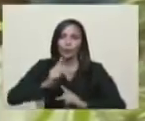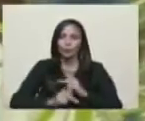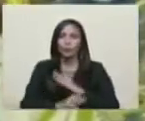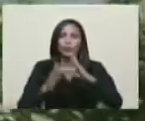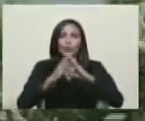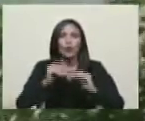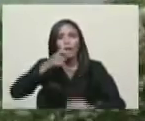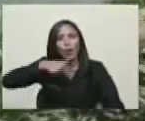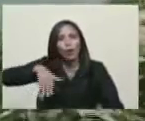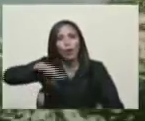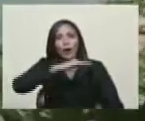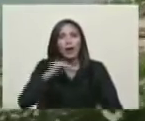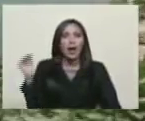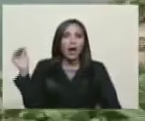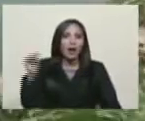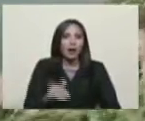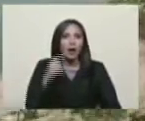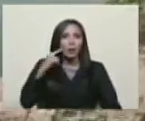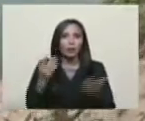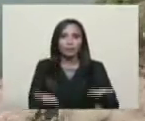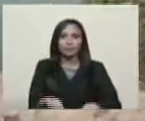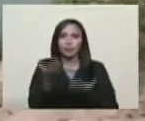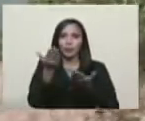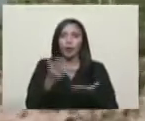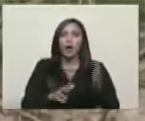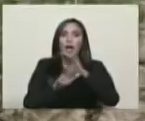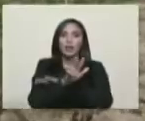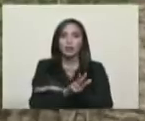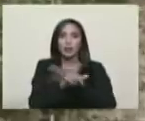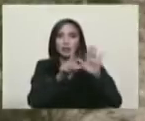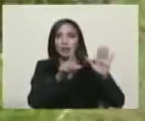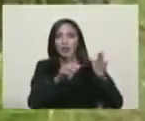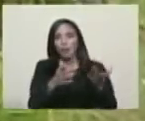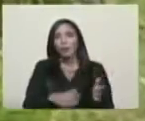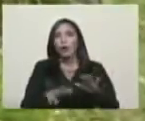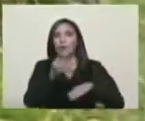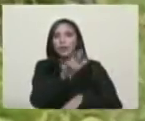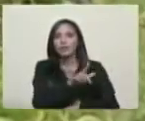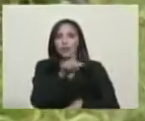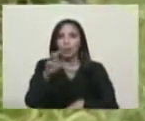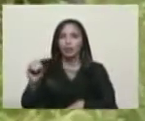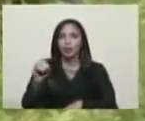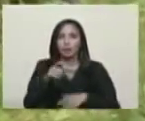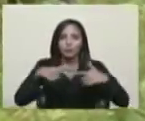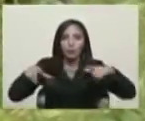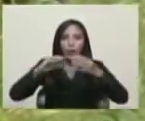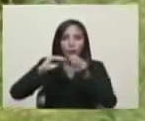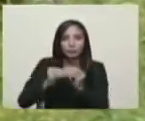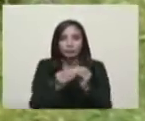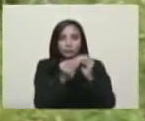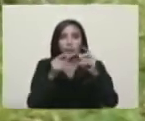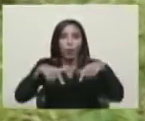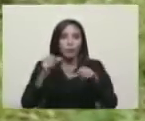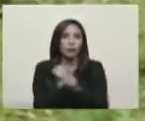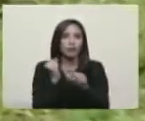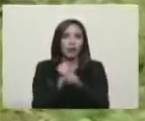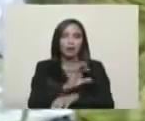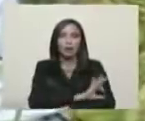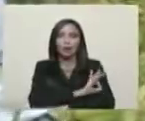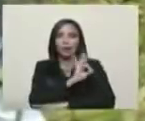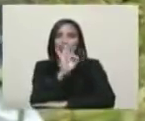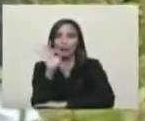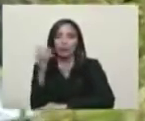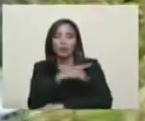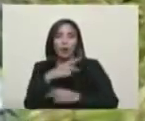Aragua, centro productivo Paula Correa, 310 hectáreas que empiezan a recuperarse. Hoy estamos en una jornada de trabajo voluntario con